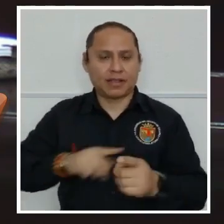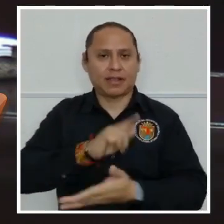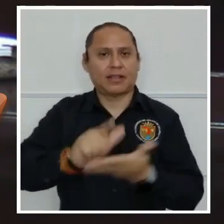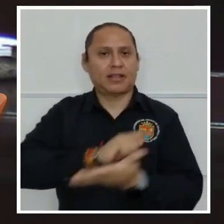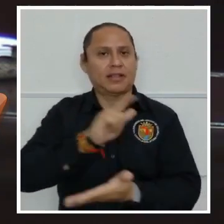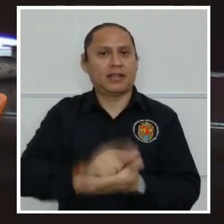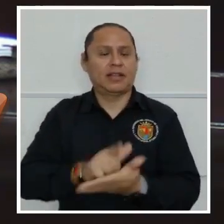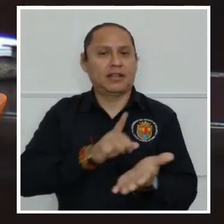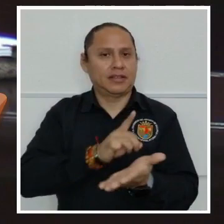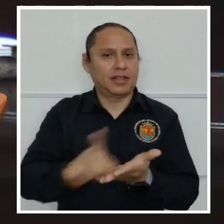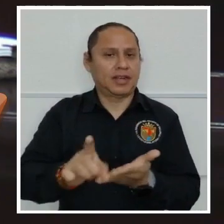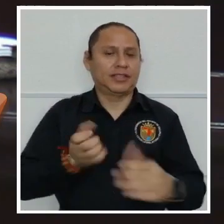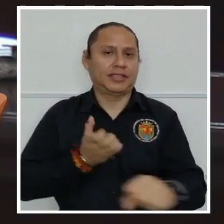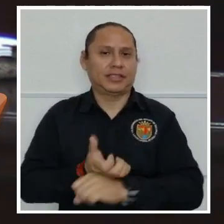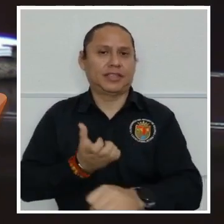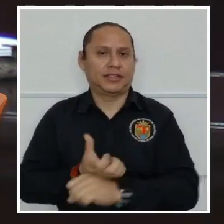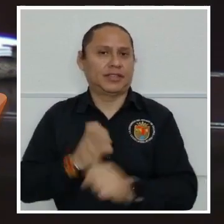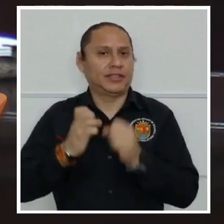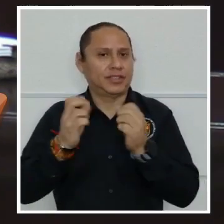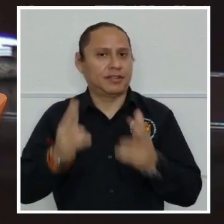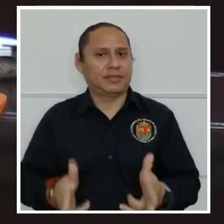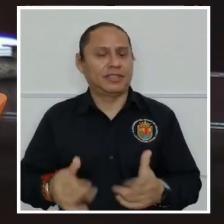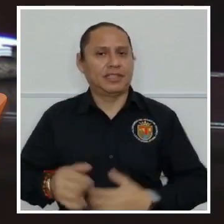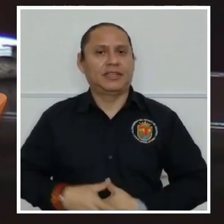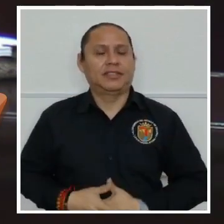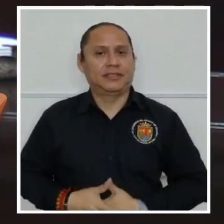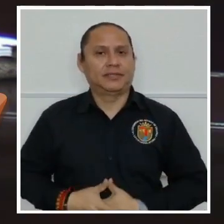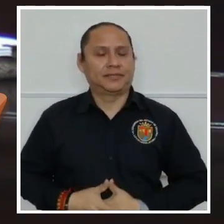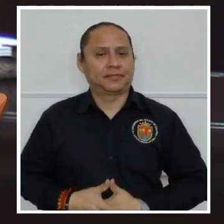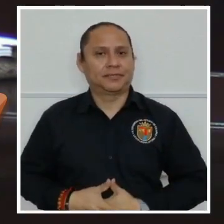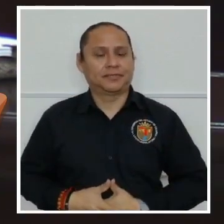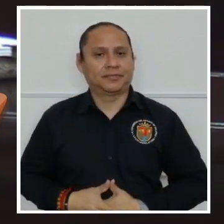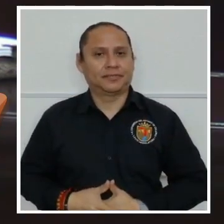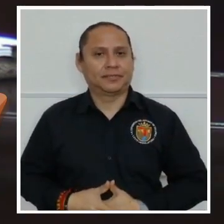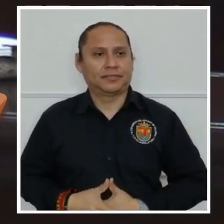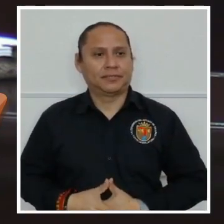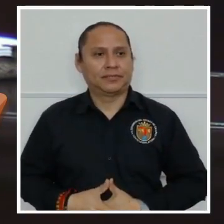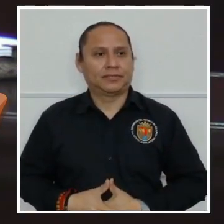disposiciones de la Ley de Derechos del Estado de Chiapas.